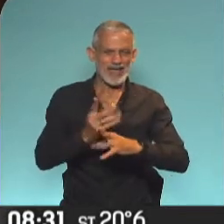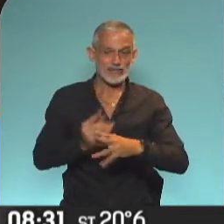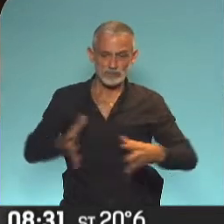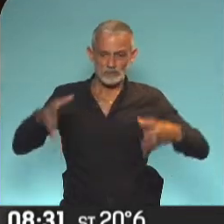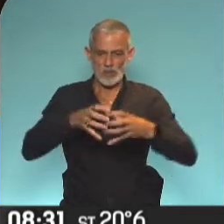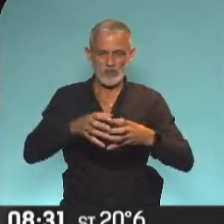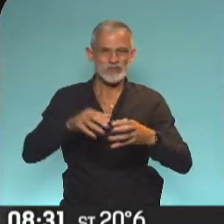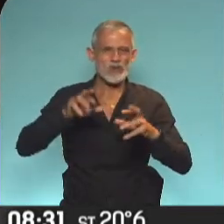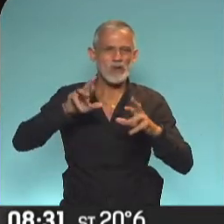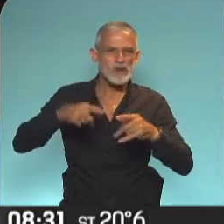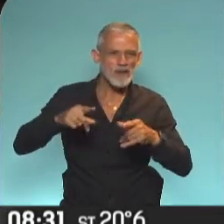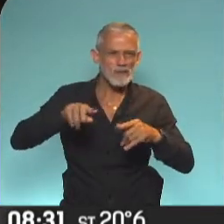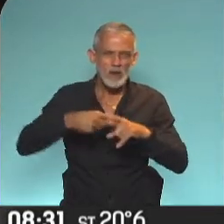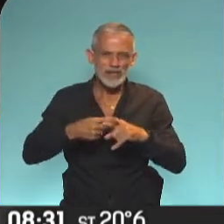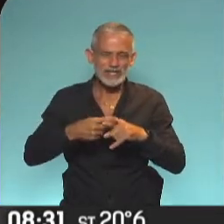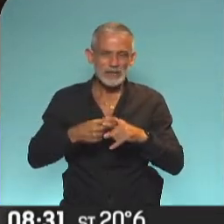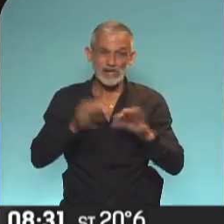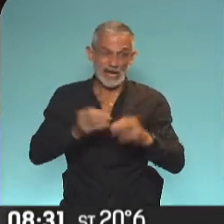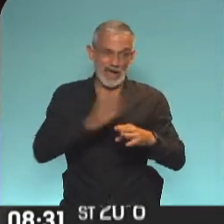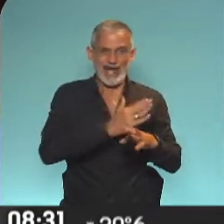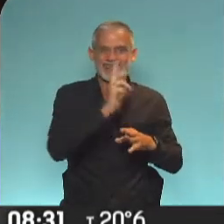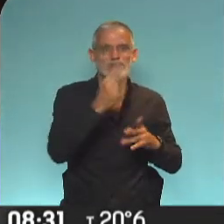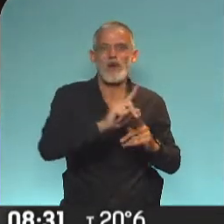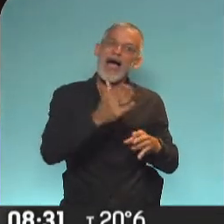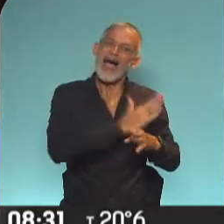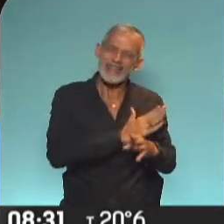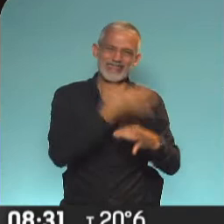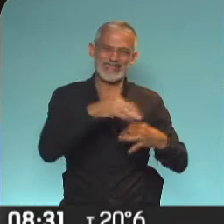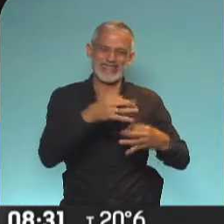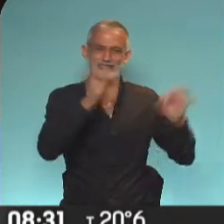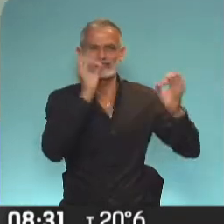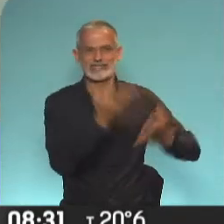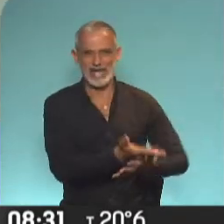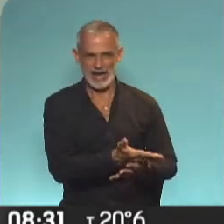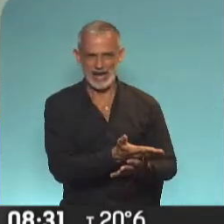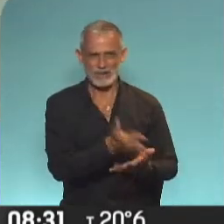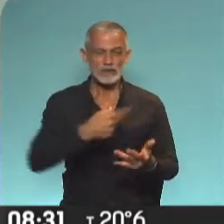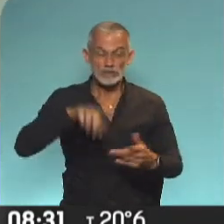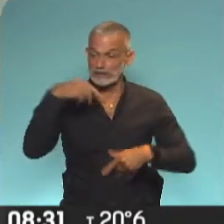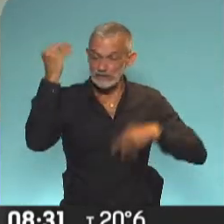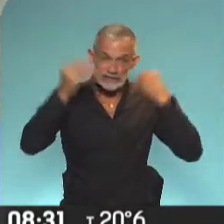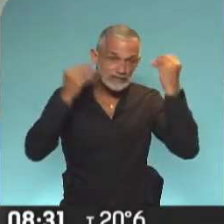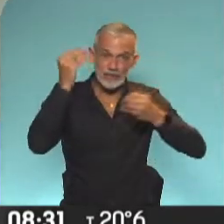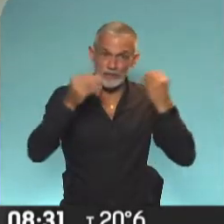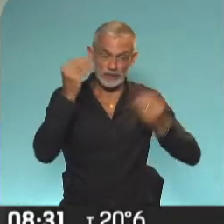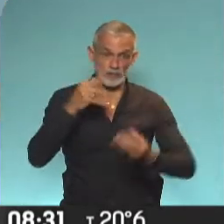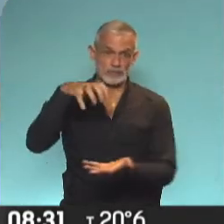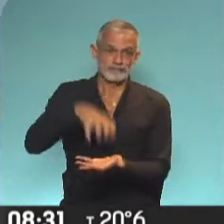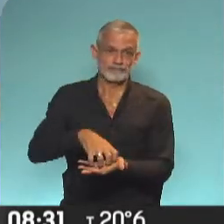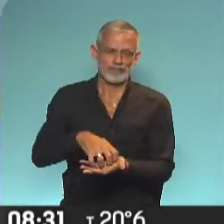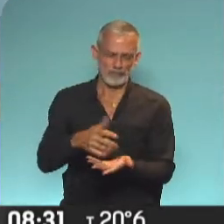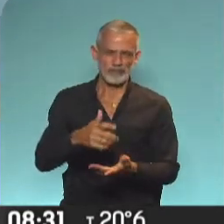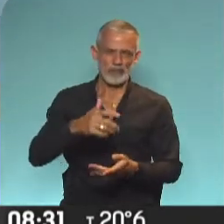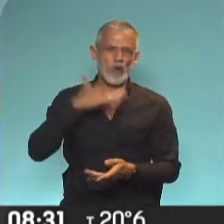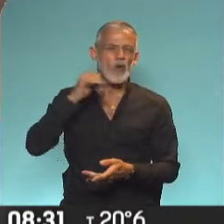de la política para llegar antes. Esto es lo que a nosotras por lo menos nos desvela como gran preocupación institucional, ¿no? Estela, bueno,